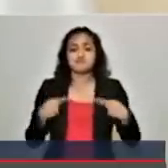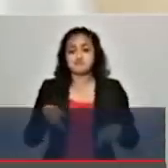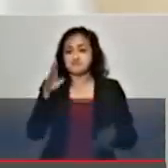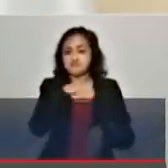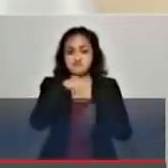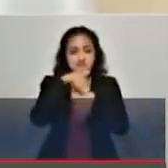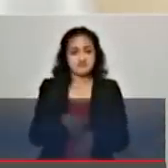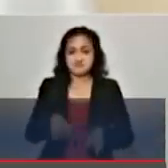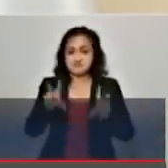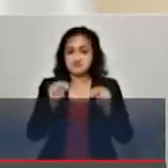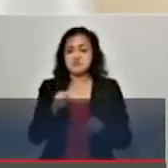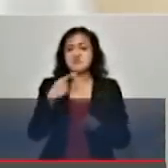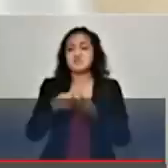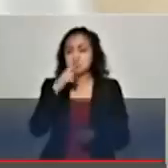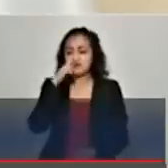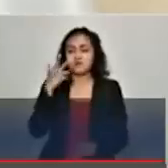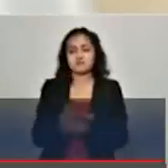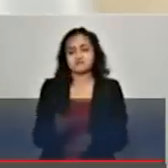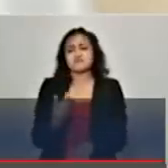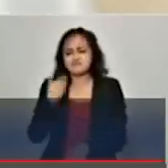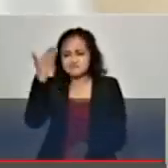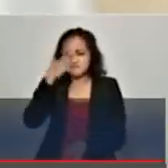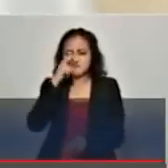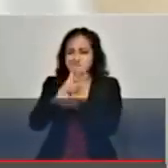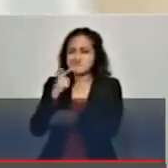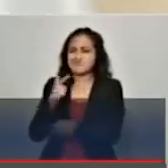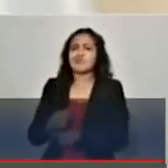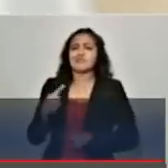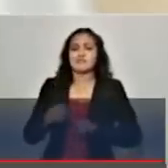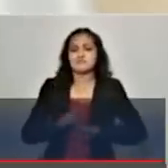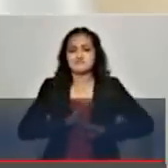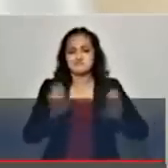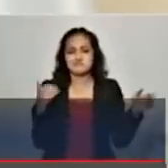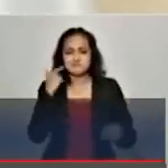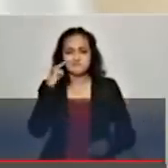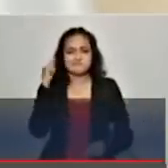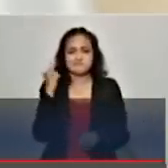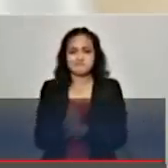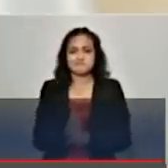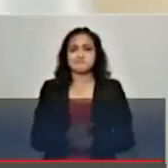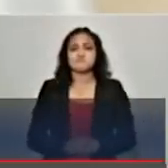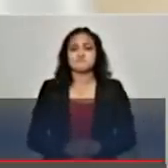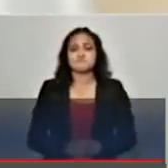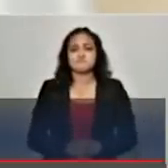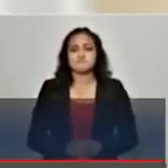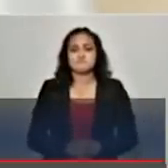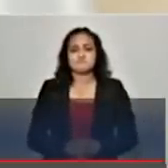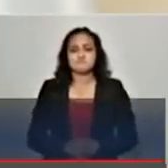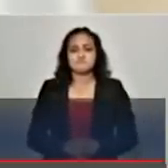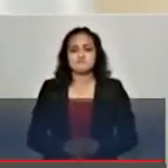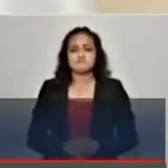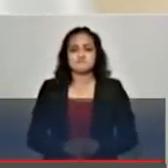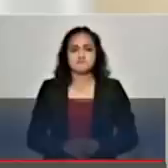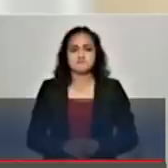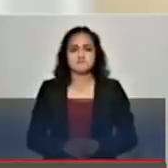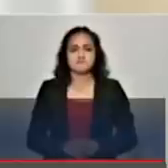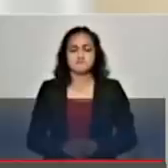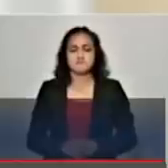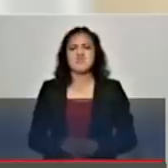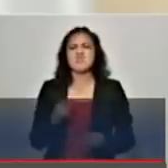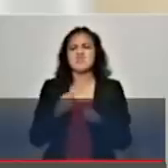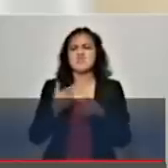contra los responsables sabemos quiénes son sabemos quiénes son